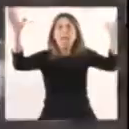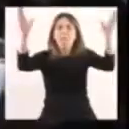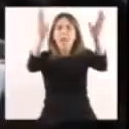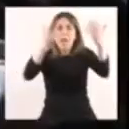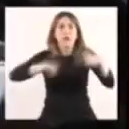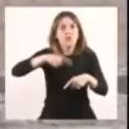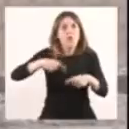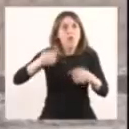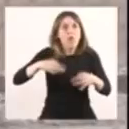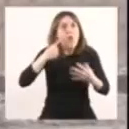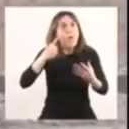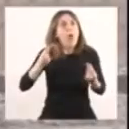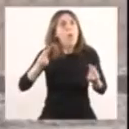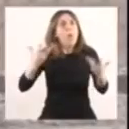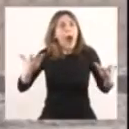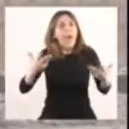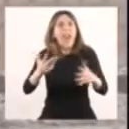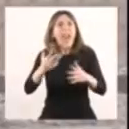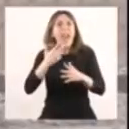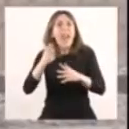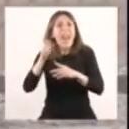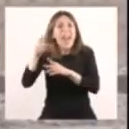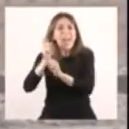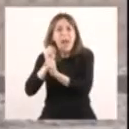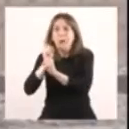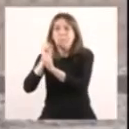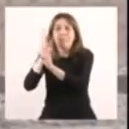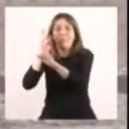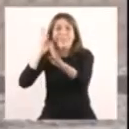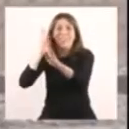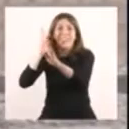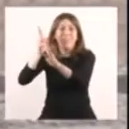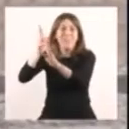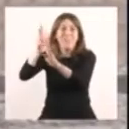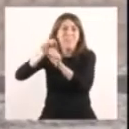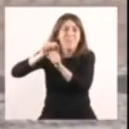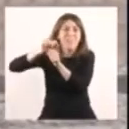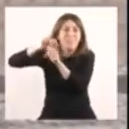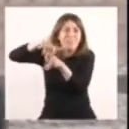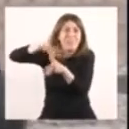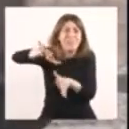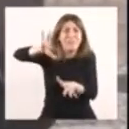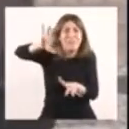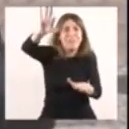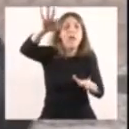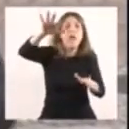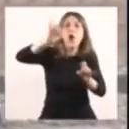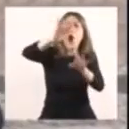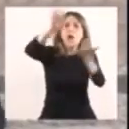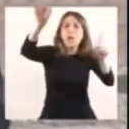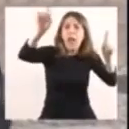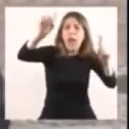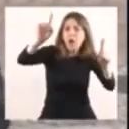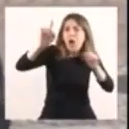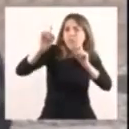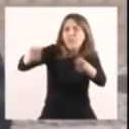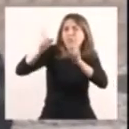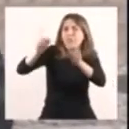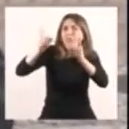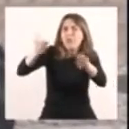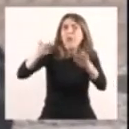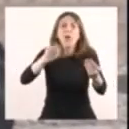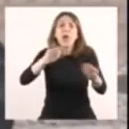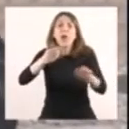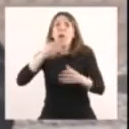tipo de energía, que es una energía no contaminante, que es una energía renovable. Es una energía que nunca va a morir porque el viento nunca